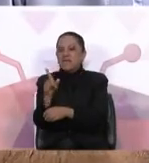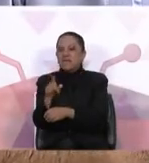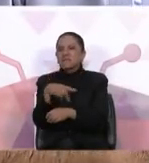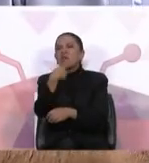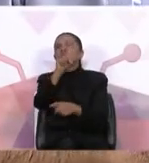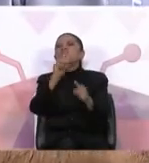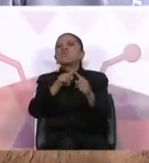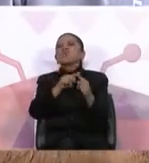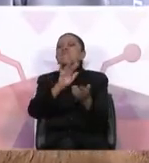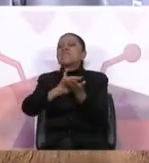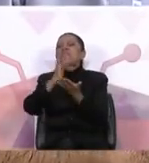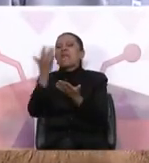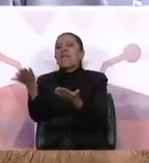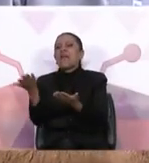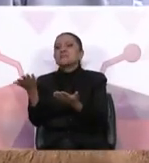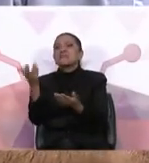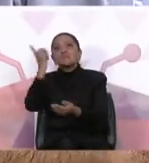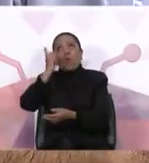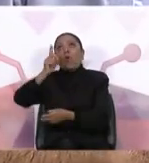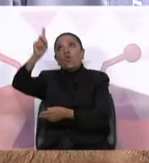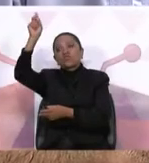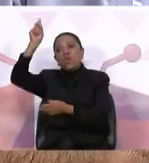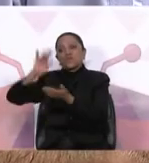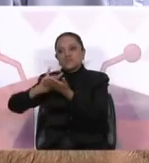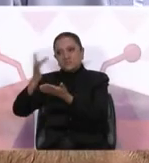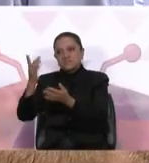con dios igualdad